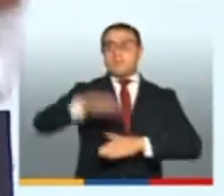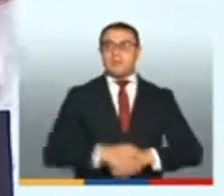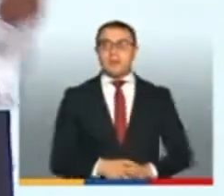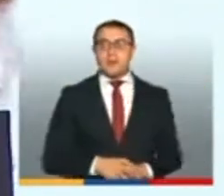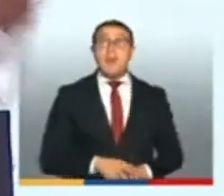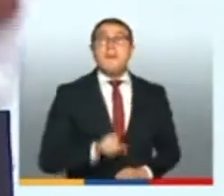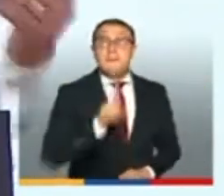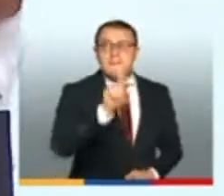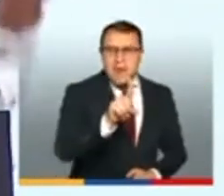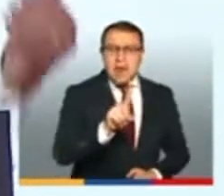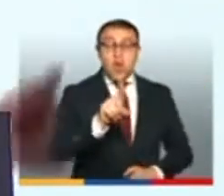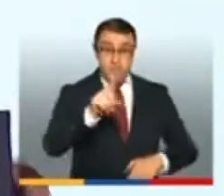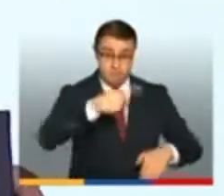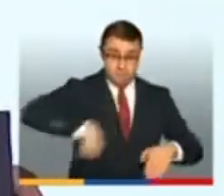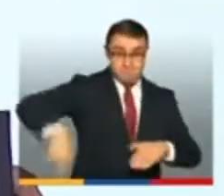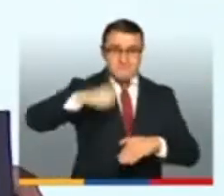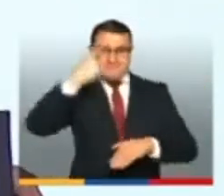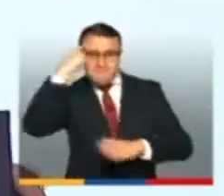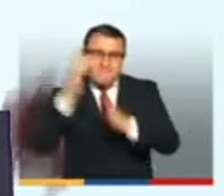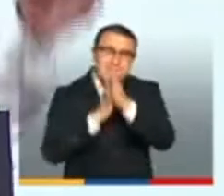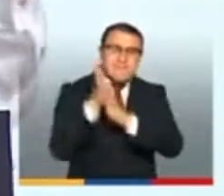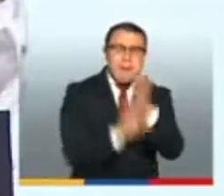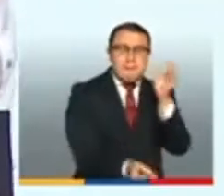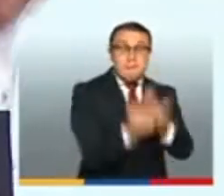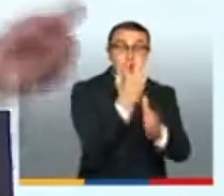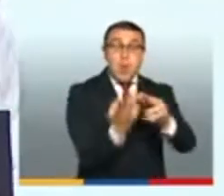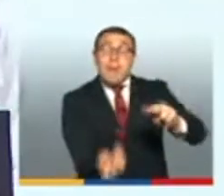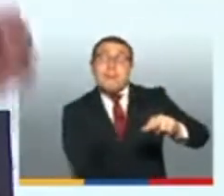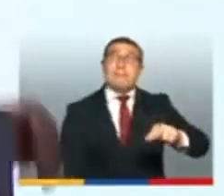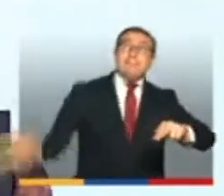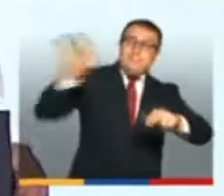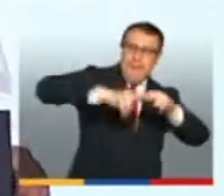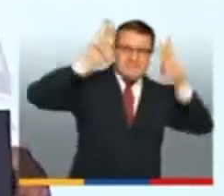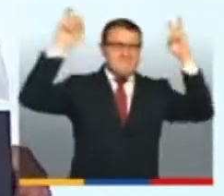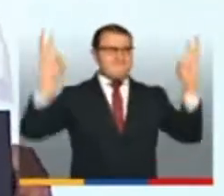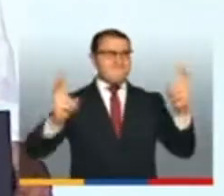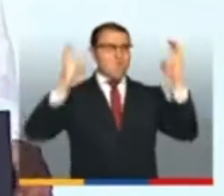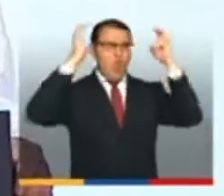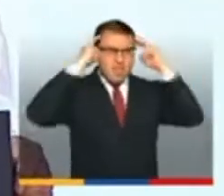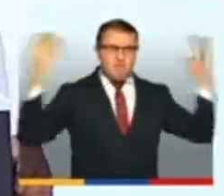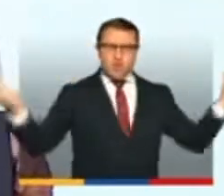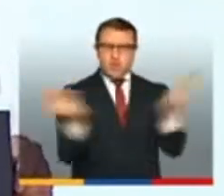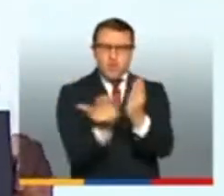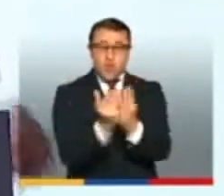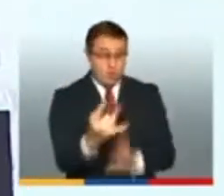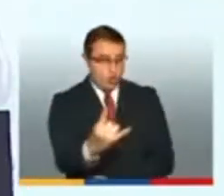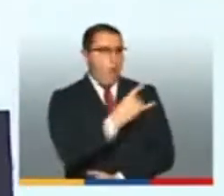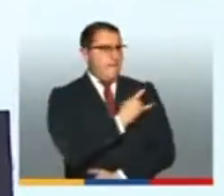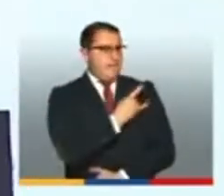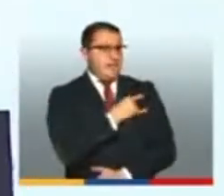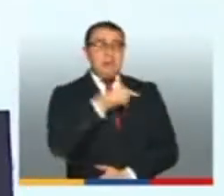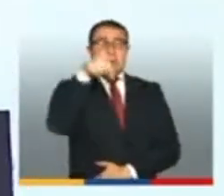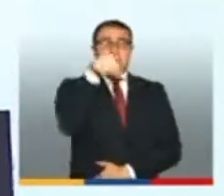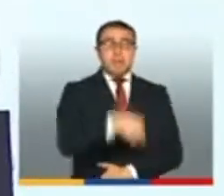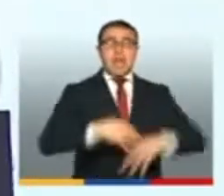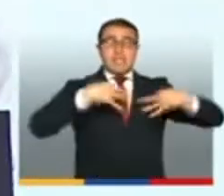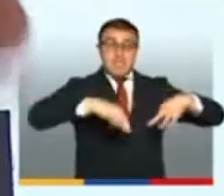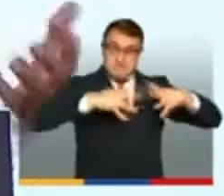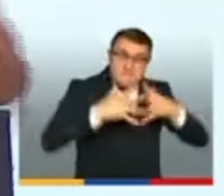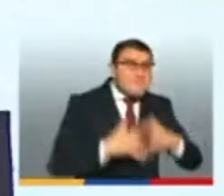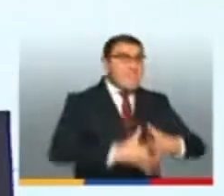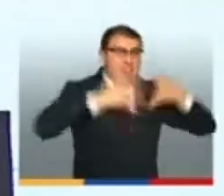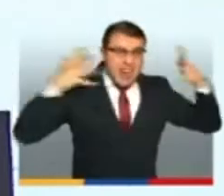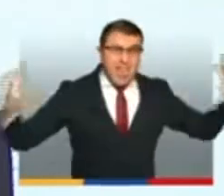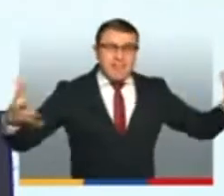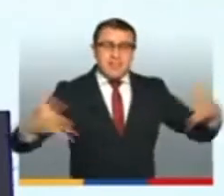conocimiento la ampliación de estas universidades en